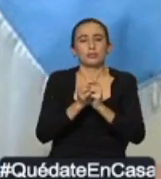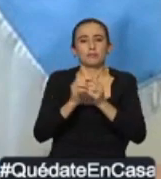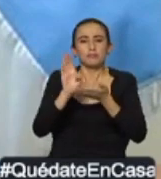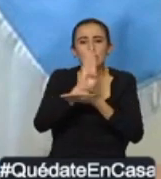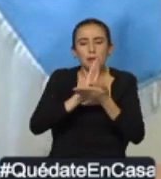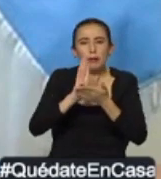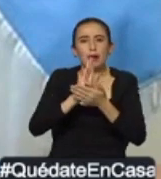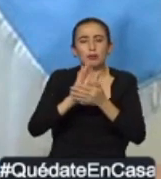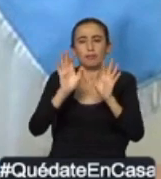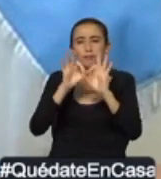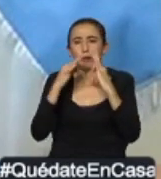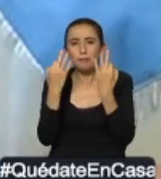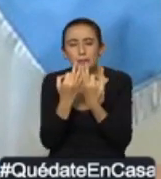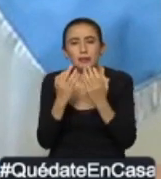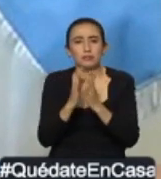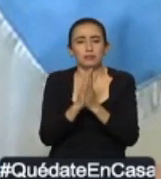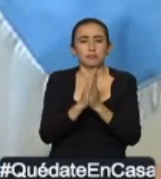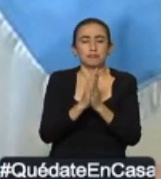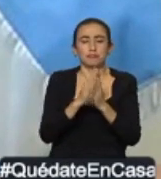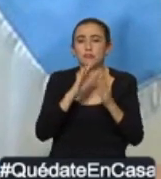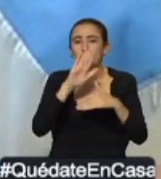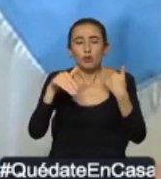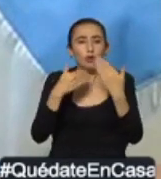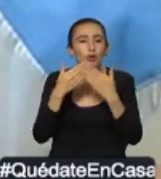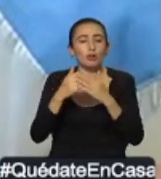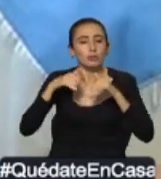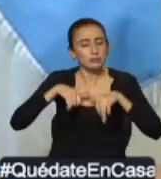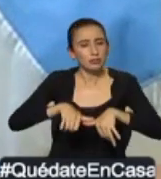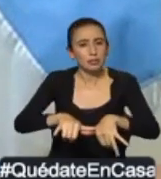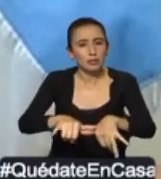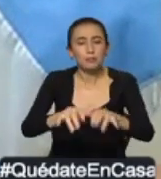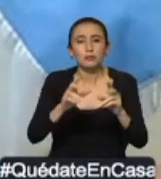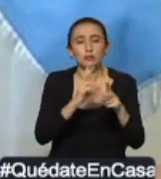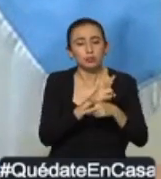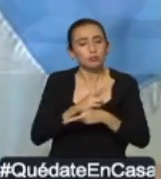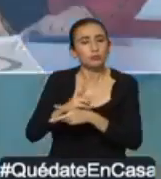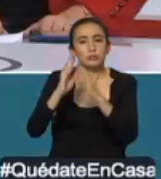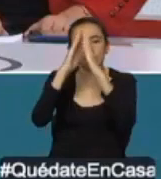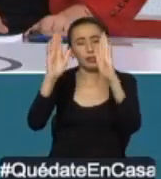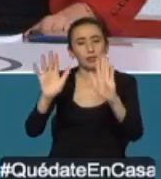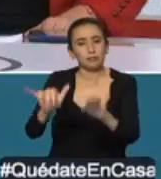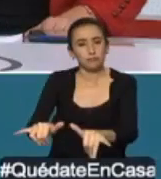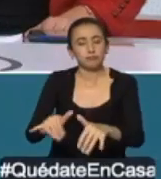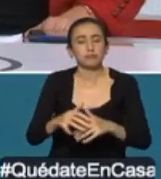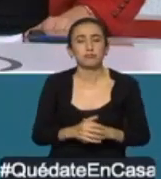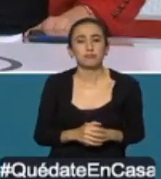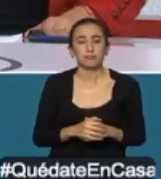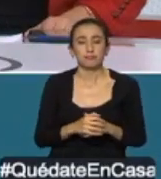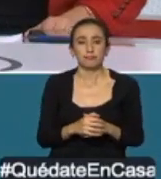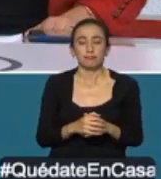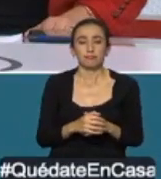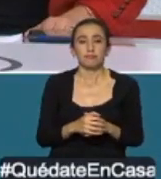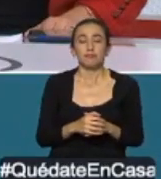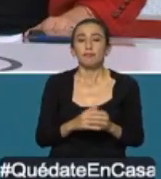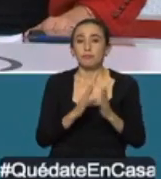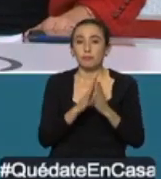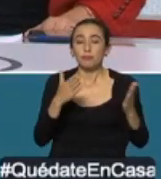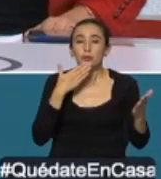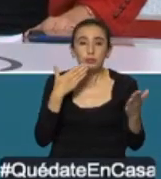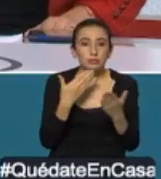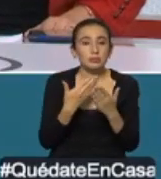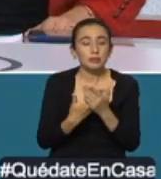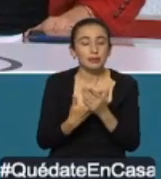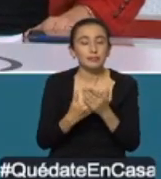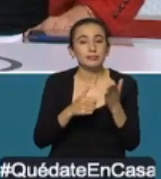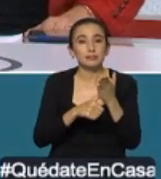la paciencia la entereza la voluntad de que vamos a salir adelante muchas gracias ministro por este mensaje